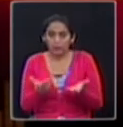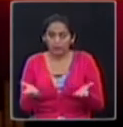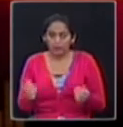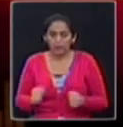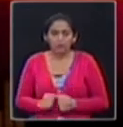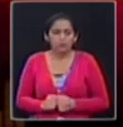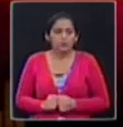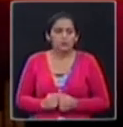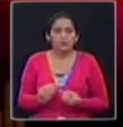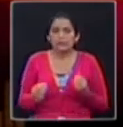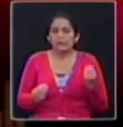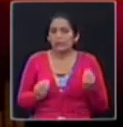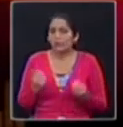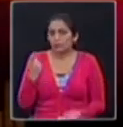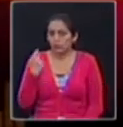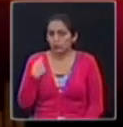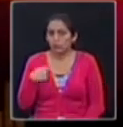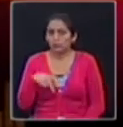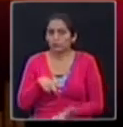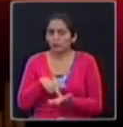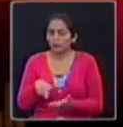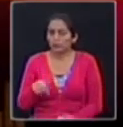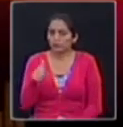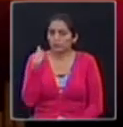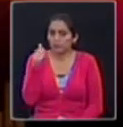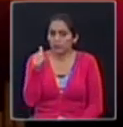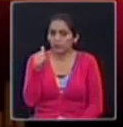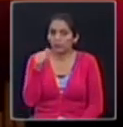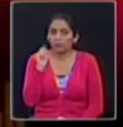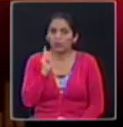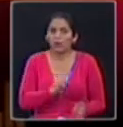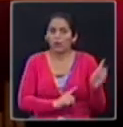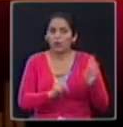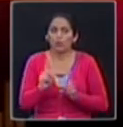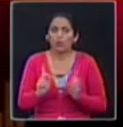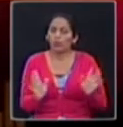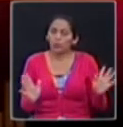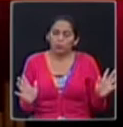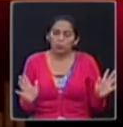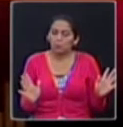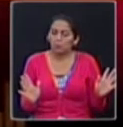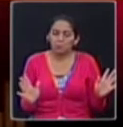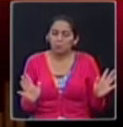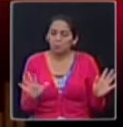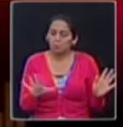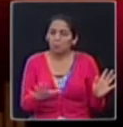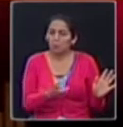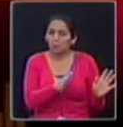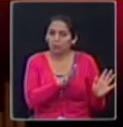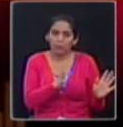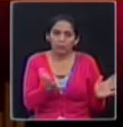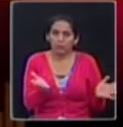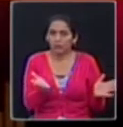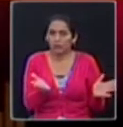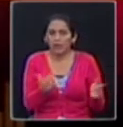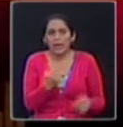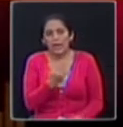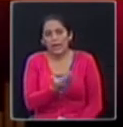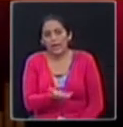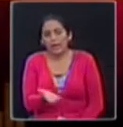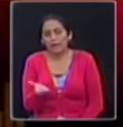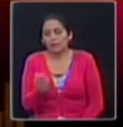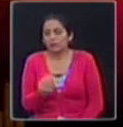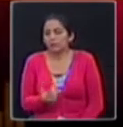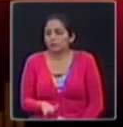gratitud, el merecido salario, pero hay otras personas que no están en esas condiciones por distintas razones, no tienen que estar